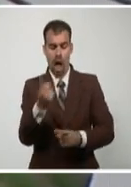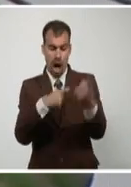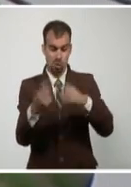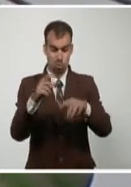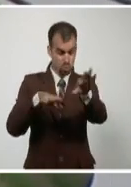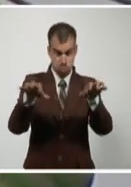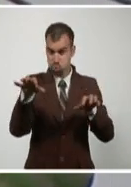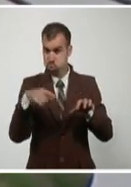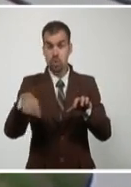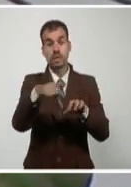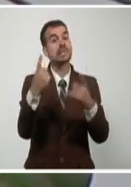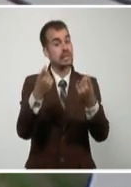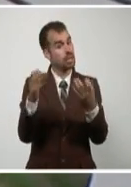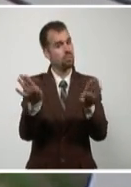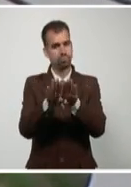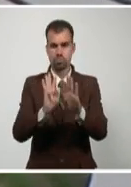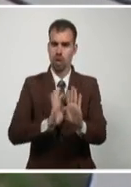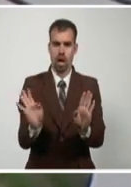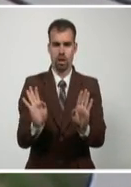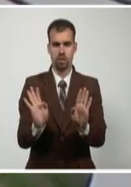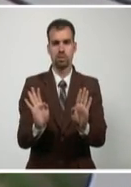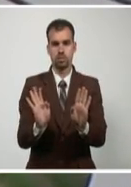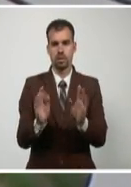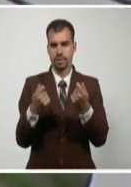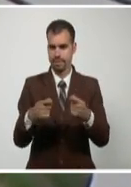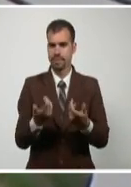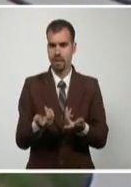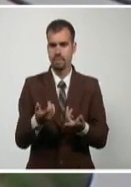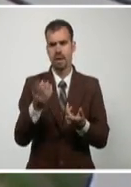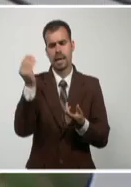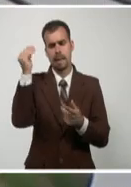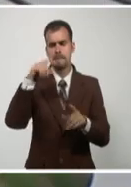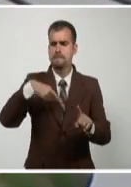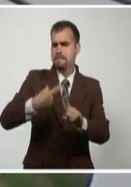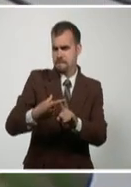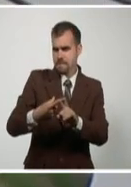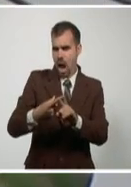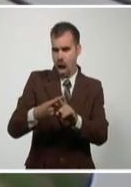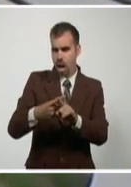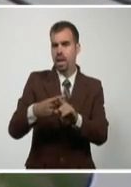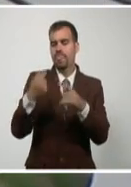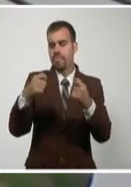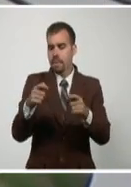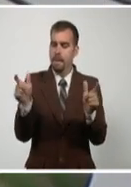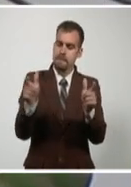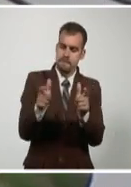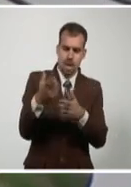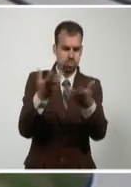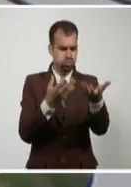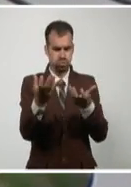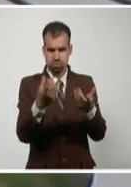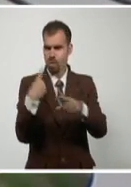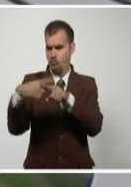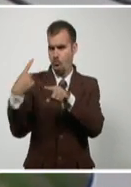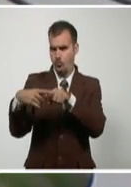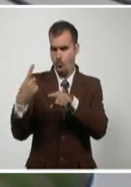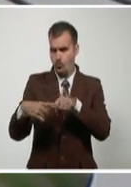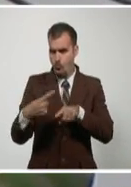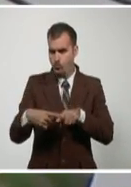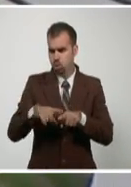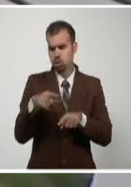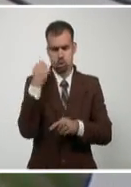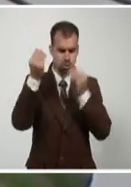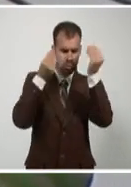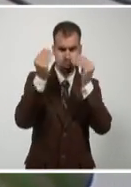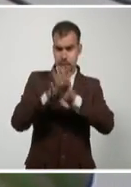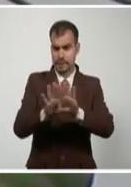y con la limitación incluso de algunas de las cuestiones que ya en su momento se ha analizado y poner en práctica incluso de las cosas que hemos evaluado